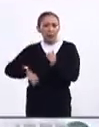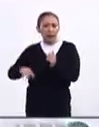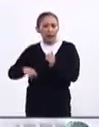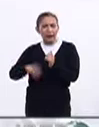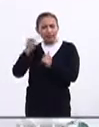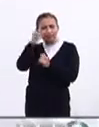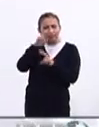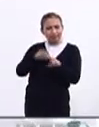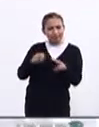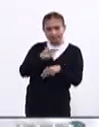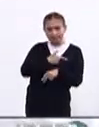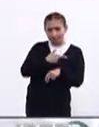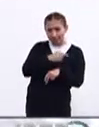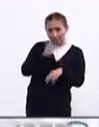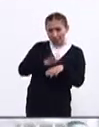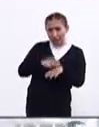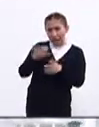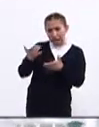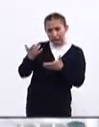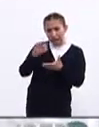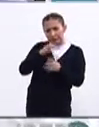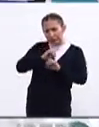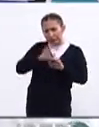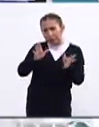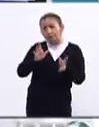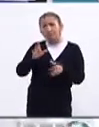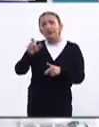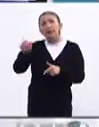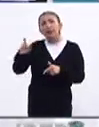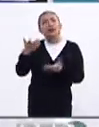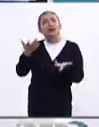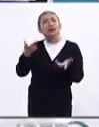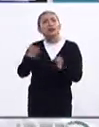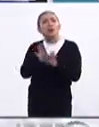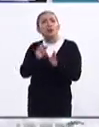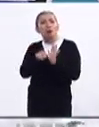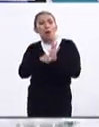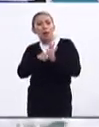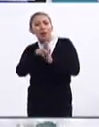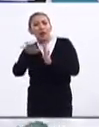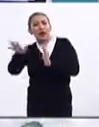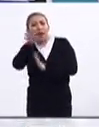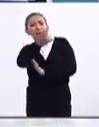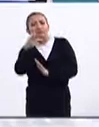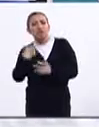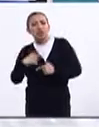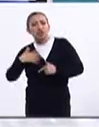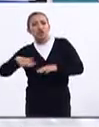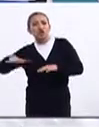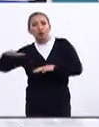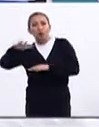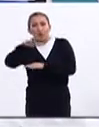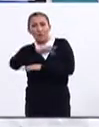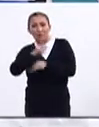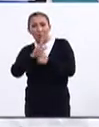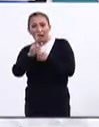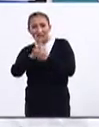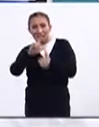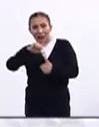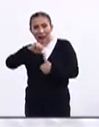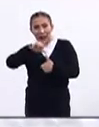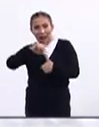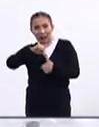de analizar, que me gustaría que nos apoyaras, es el grado de madurez democrática que tienen los países de